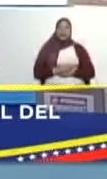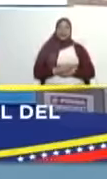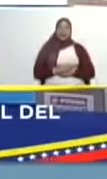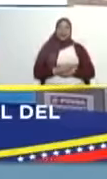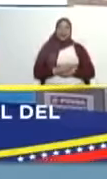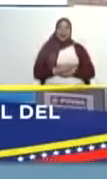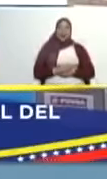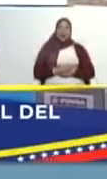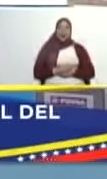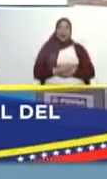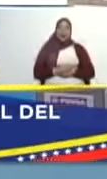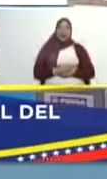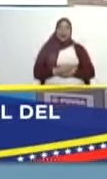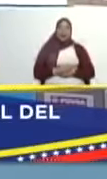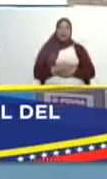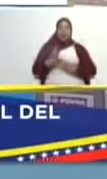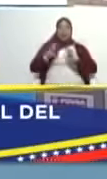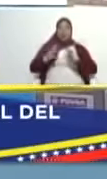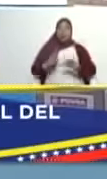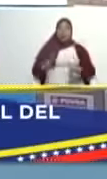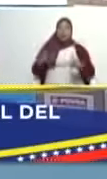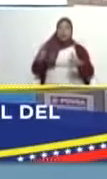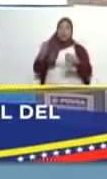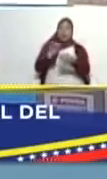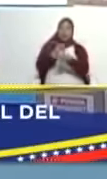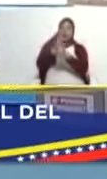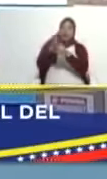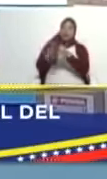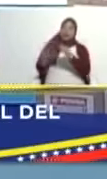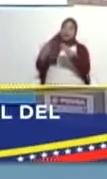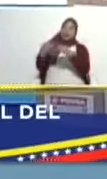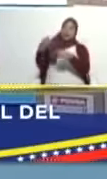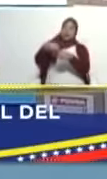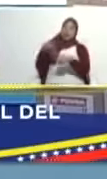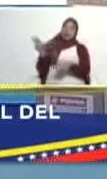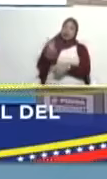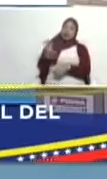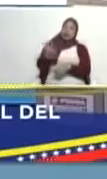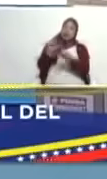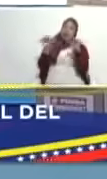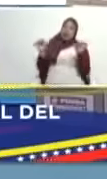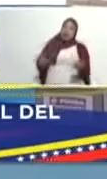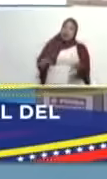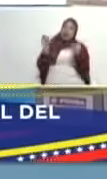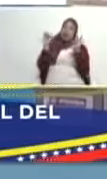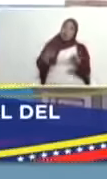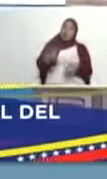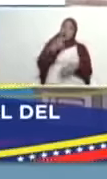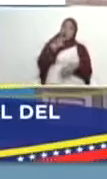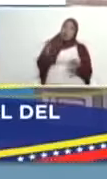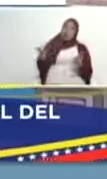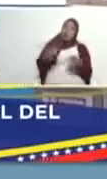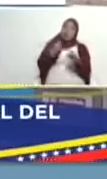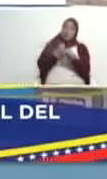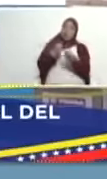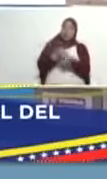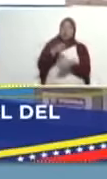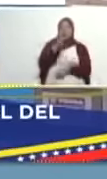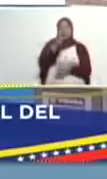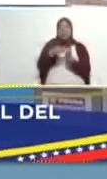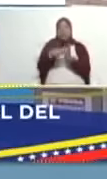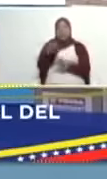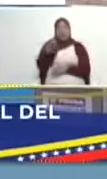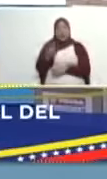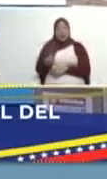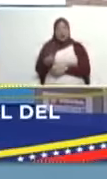Ustedes se echaron encima la pandemia y Venezuela tuvo un modelo ejemplar 2020, 21, 22,